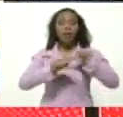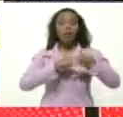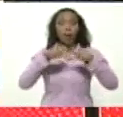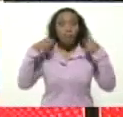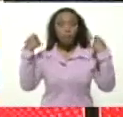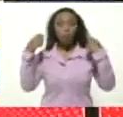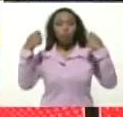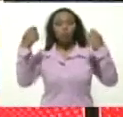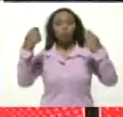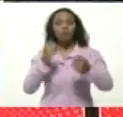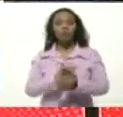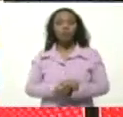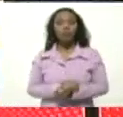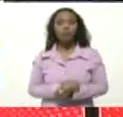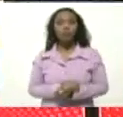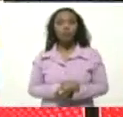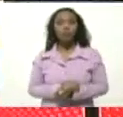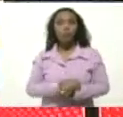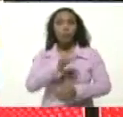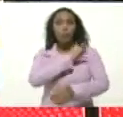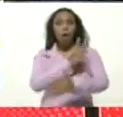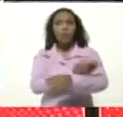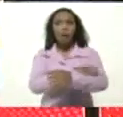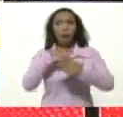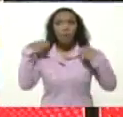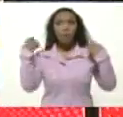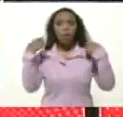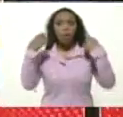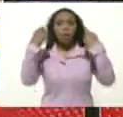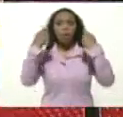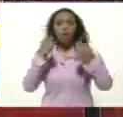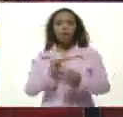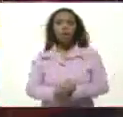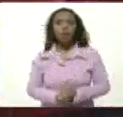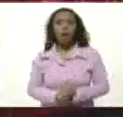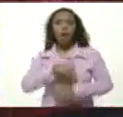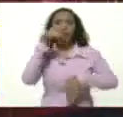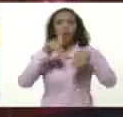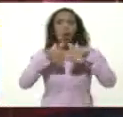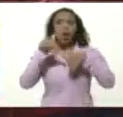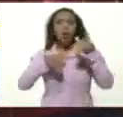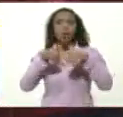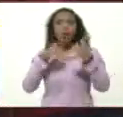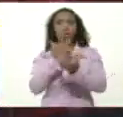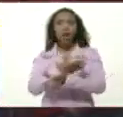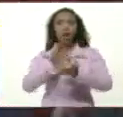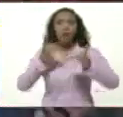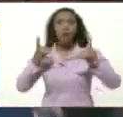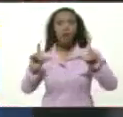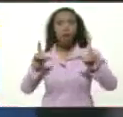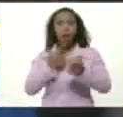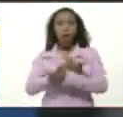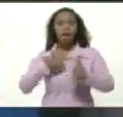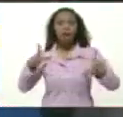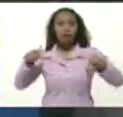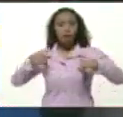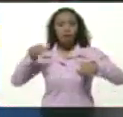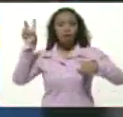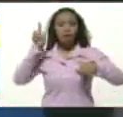prosperidad, por el poder popular. Es votar por la democracia y la libertad de